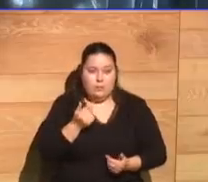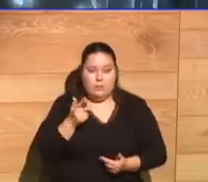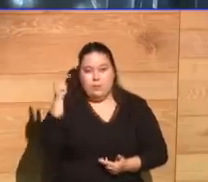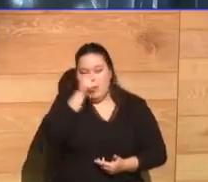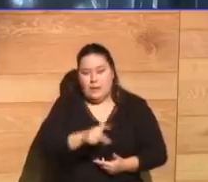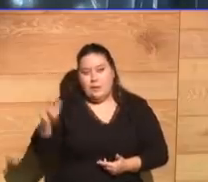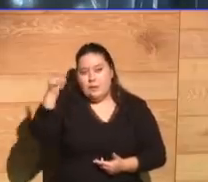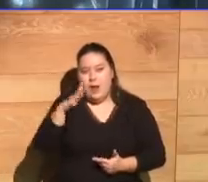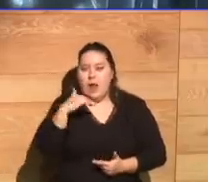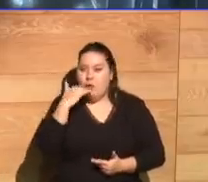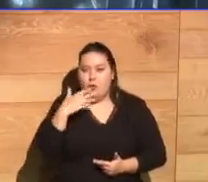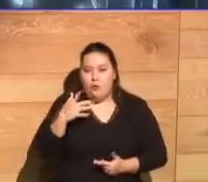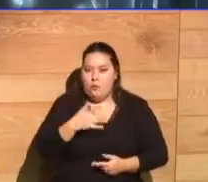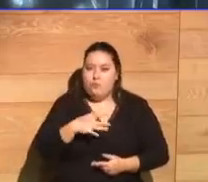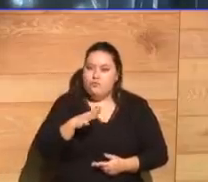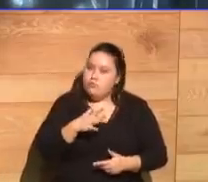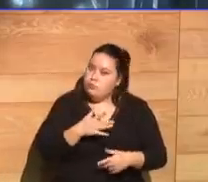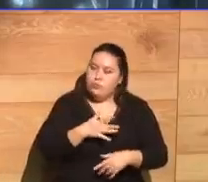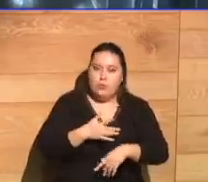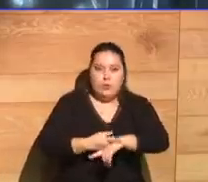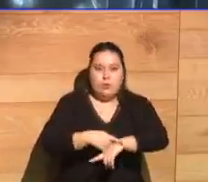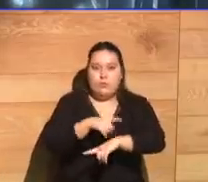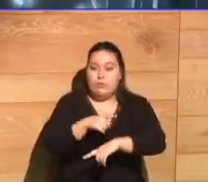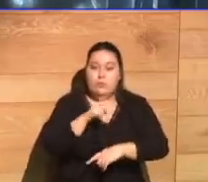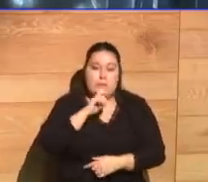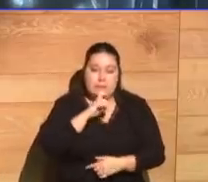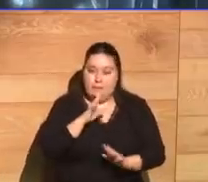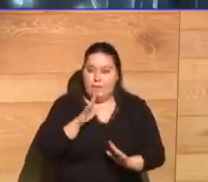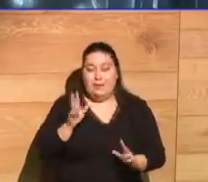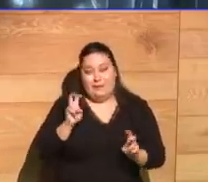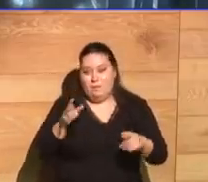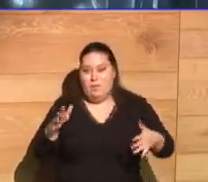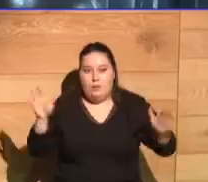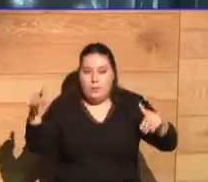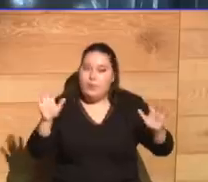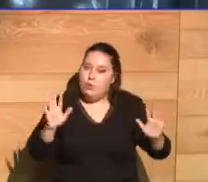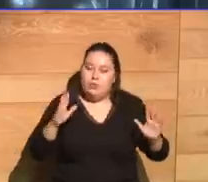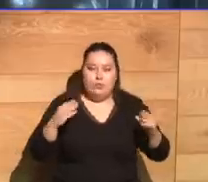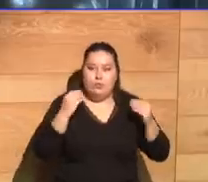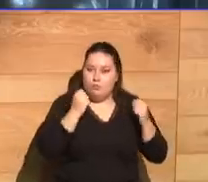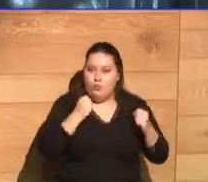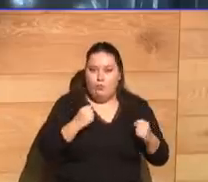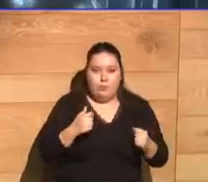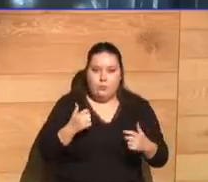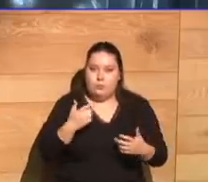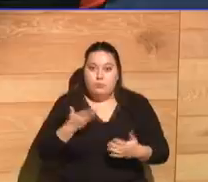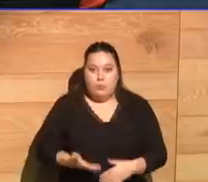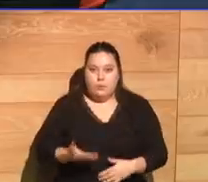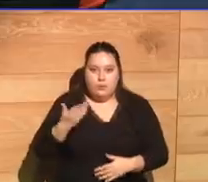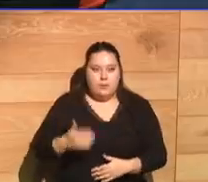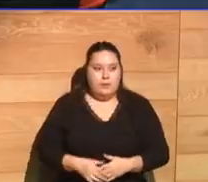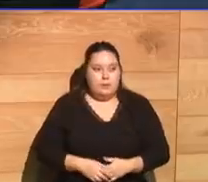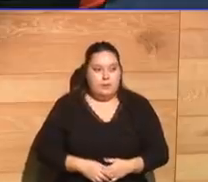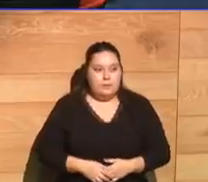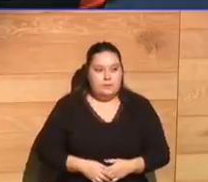filmar algo increíblemente complejo como era el tema del vuelo, pero sin embargo a todo tiene una enorme consistencia. Todo, ¿eh? El arte de John Barry, no el